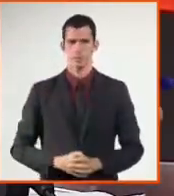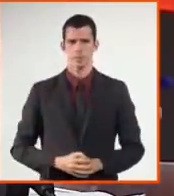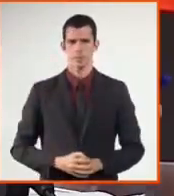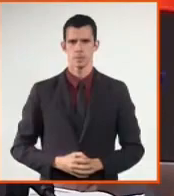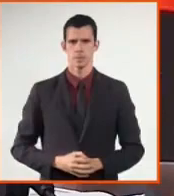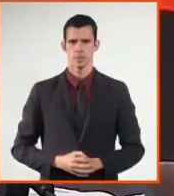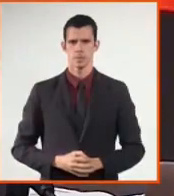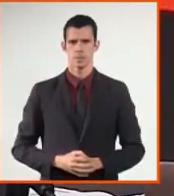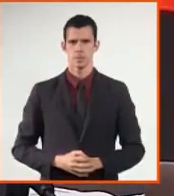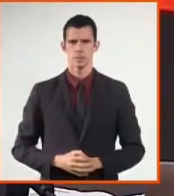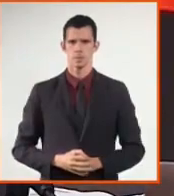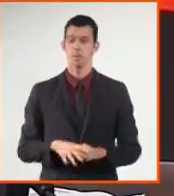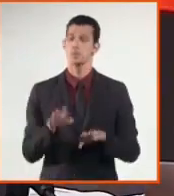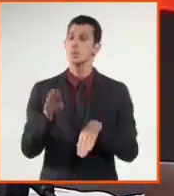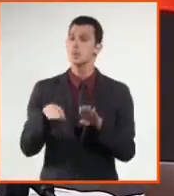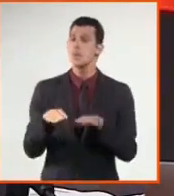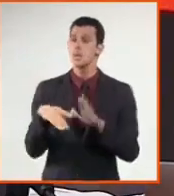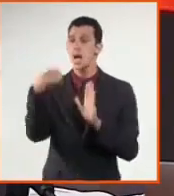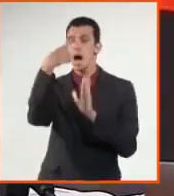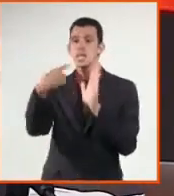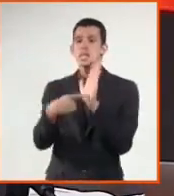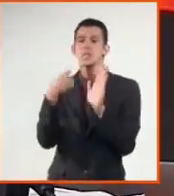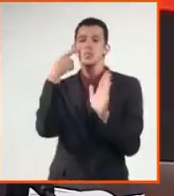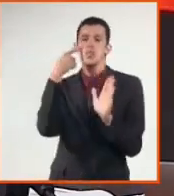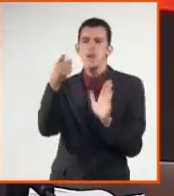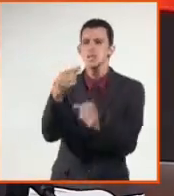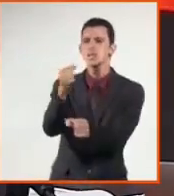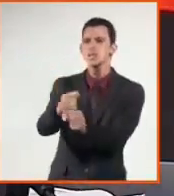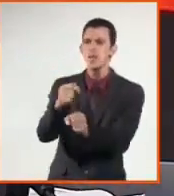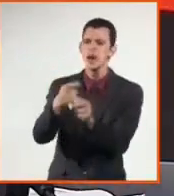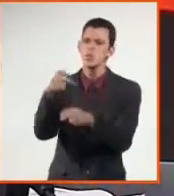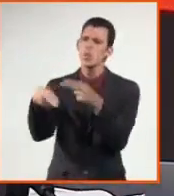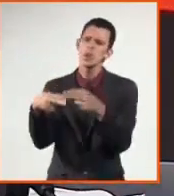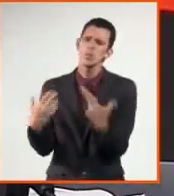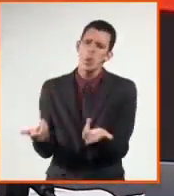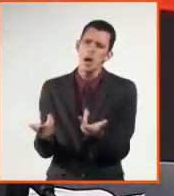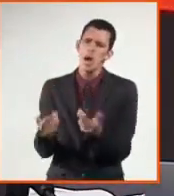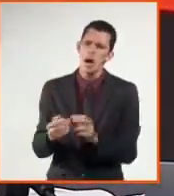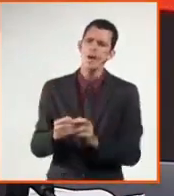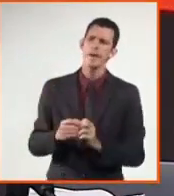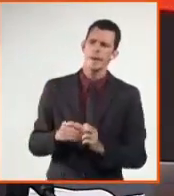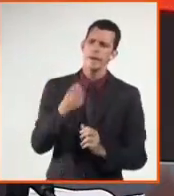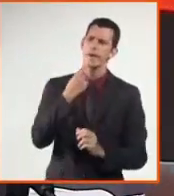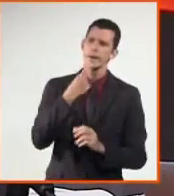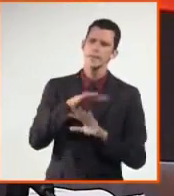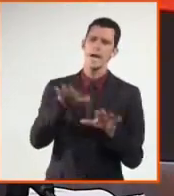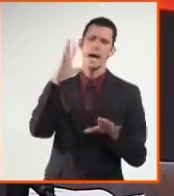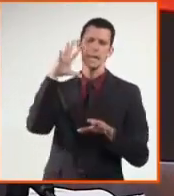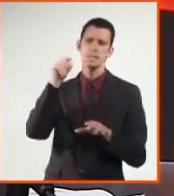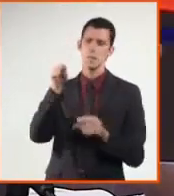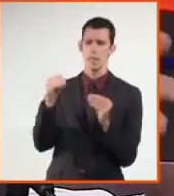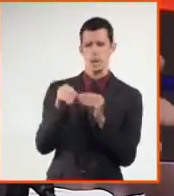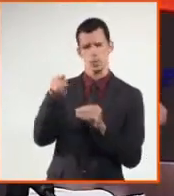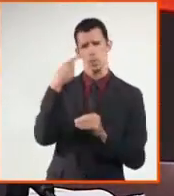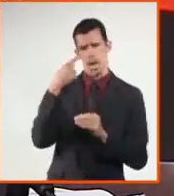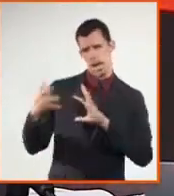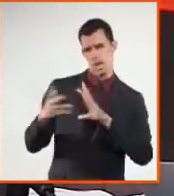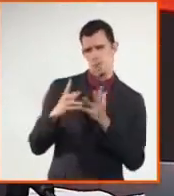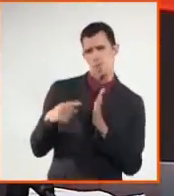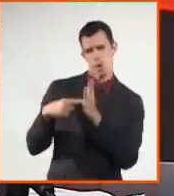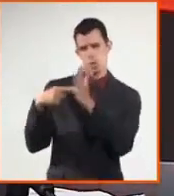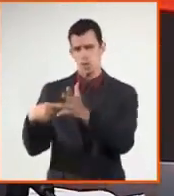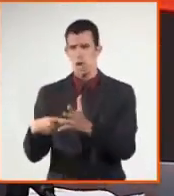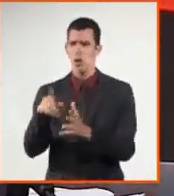uno de estos actores económicos por supuesto con sus diferencias y con sus particularidades sin que esto se convierta en una afectación adicional